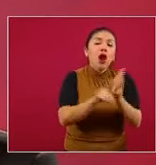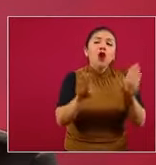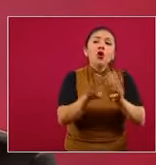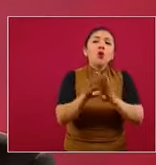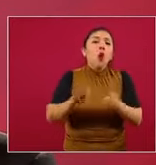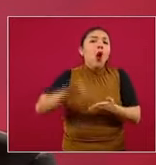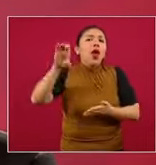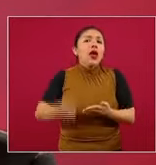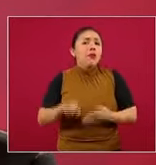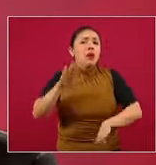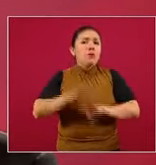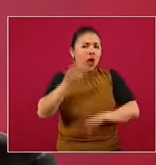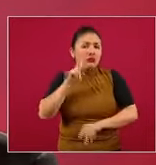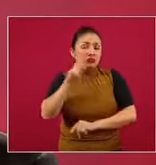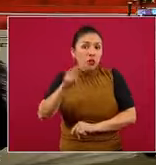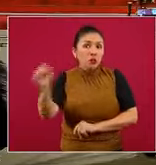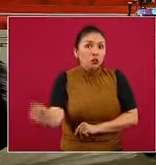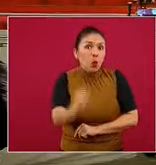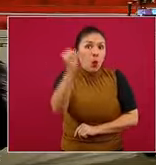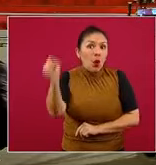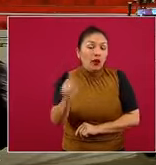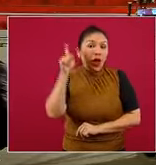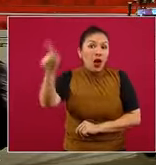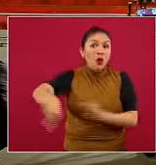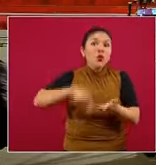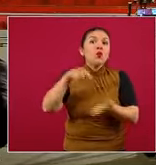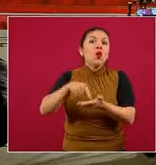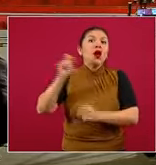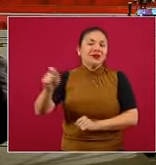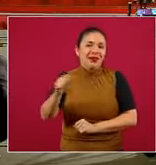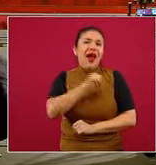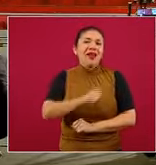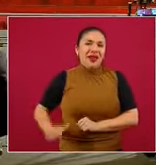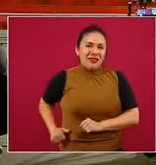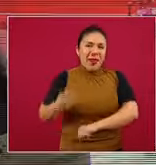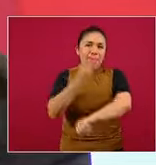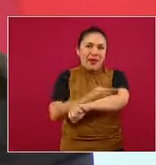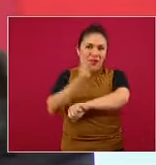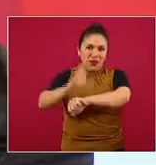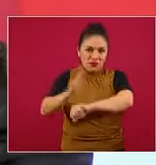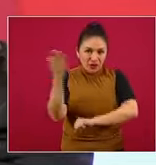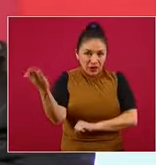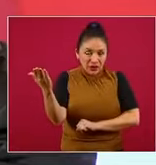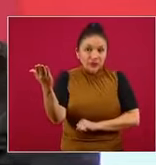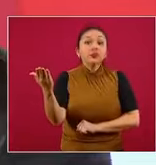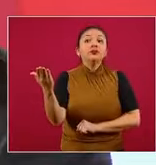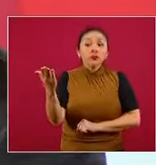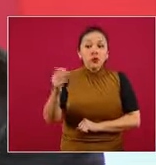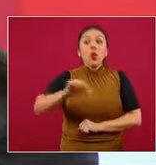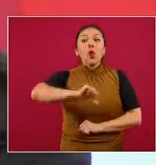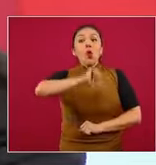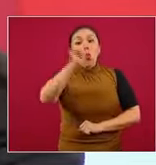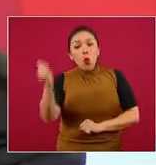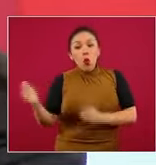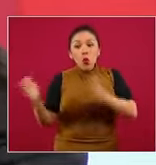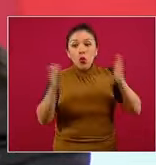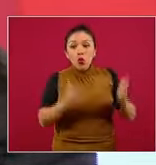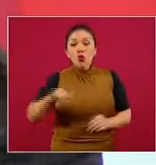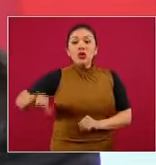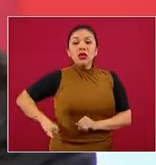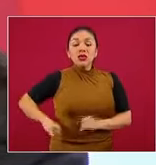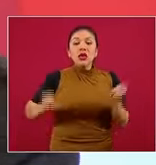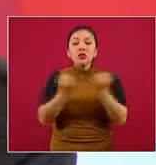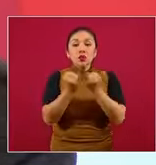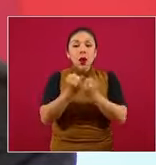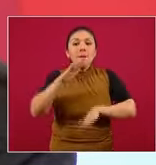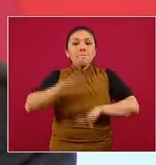ejemplo muy virtuoso en la demarcación territorial de Magdalena Contreras. Y por el otro lado, interesa expandir